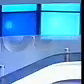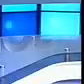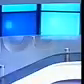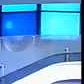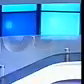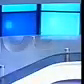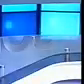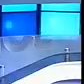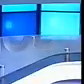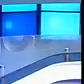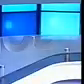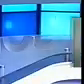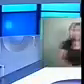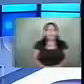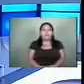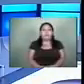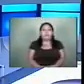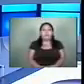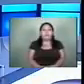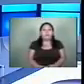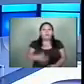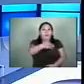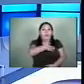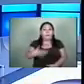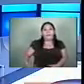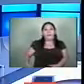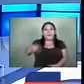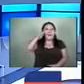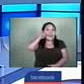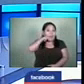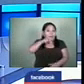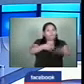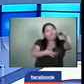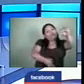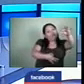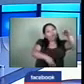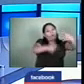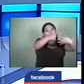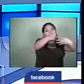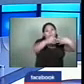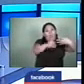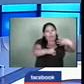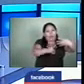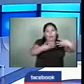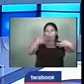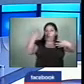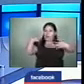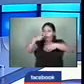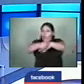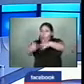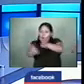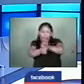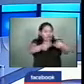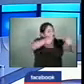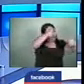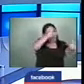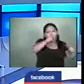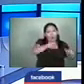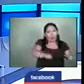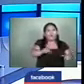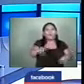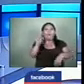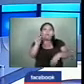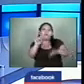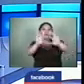El presidente de la República, Nayib Bukele, no sancionó el decreto legislativo aprobado recientemente para dar prórroga por 90 días